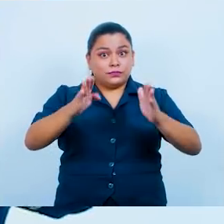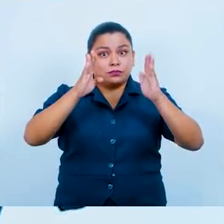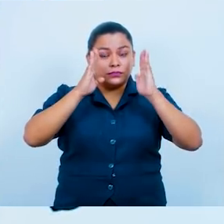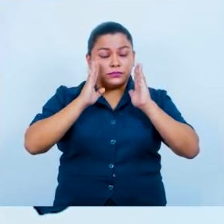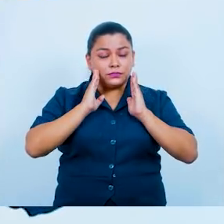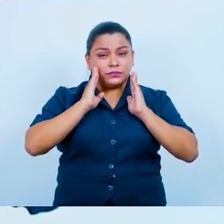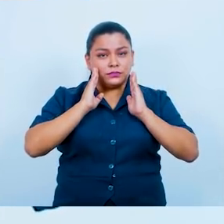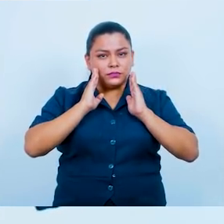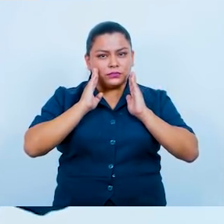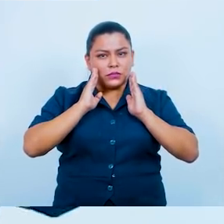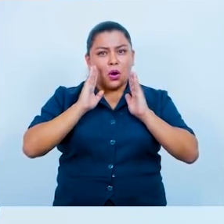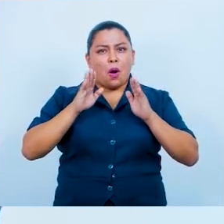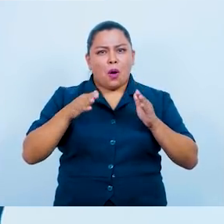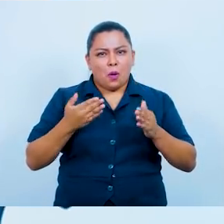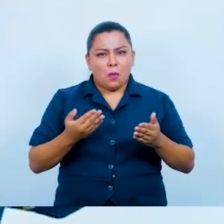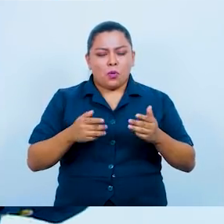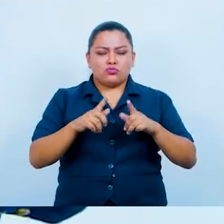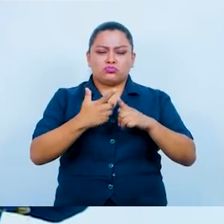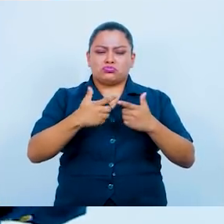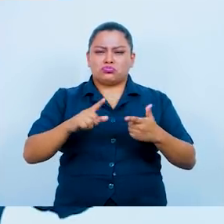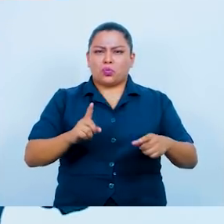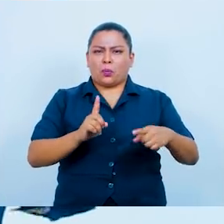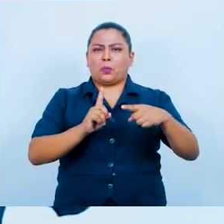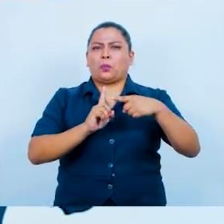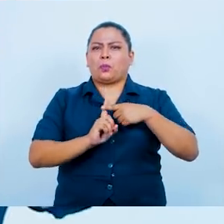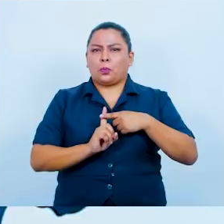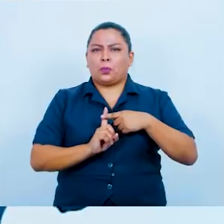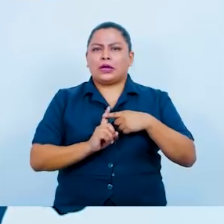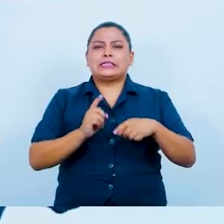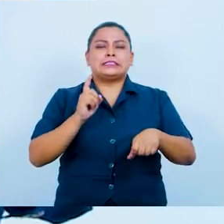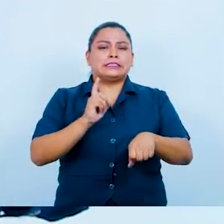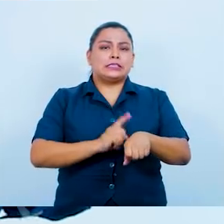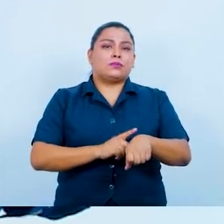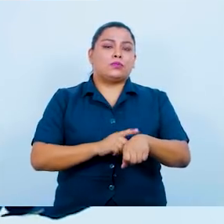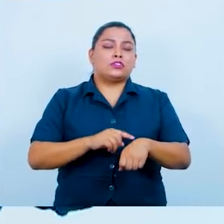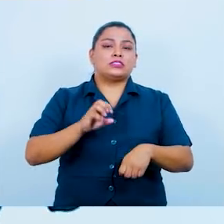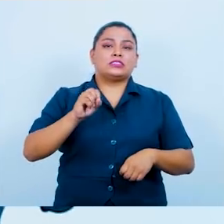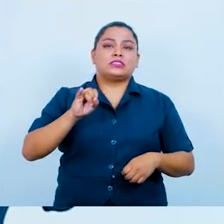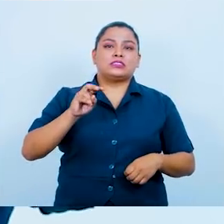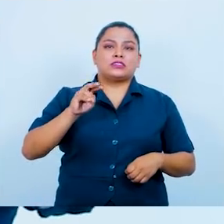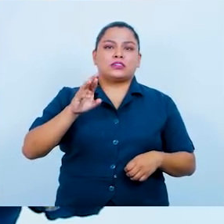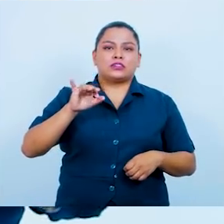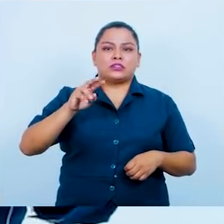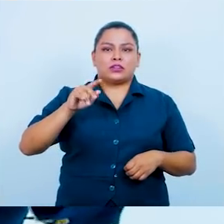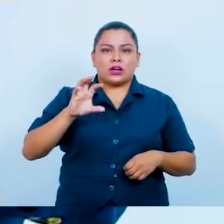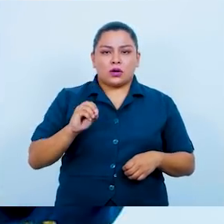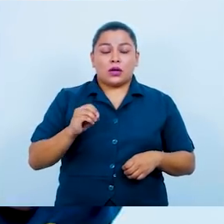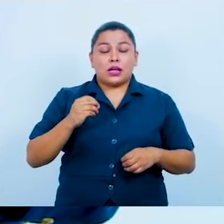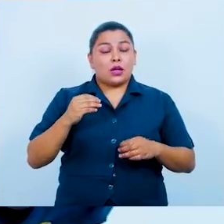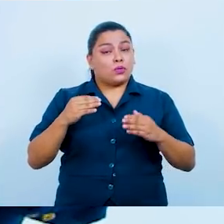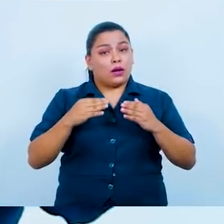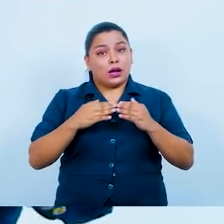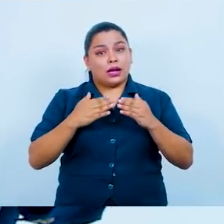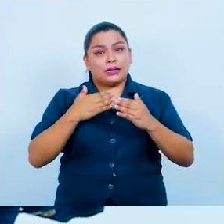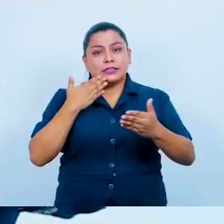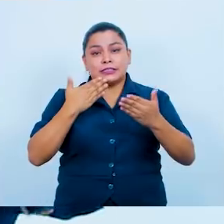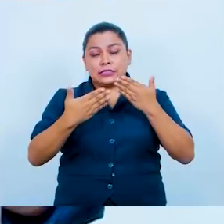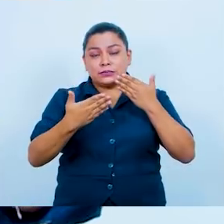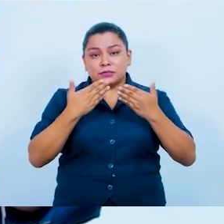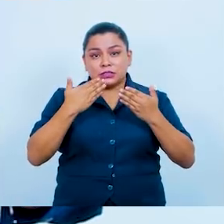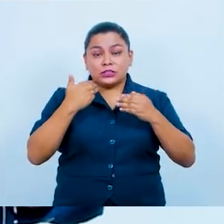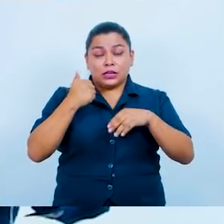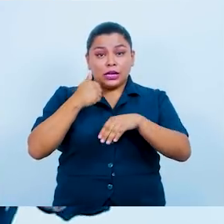Dobby. A través de un lenguaje positivo en los momentos sincrónicos y en las consignas que colocamos a